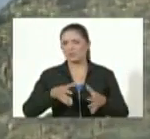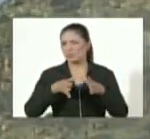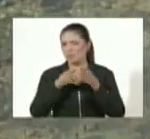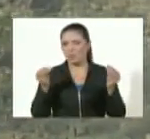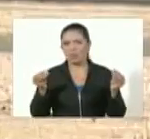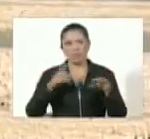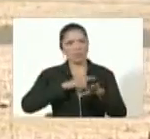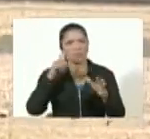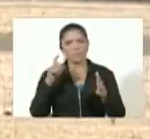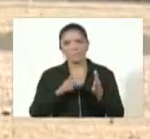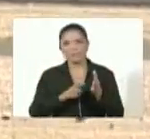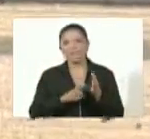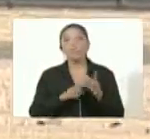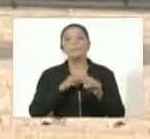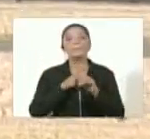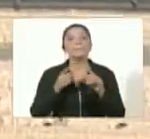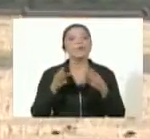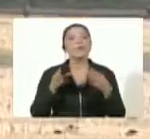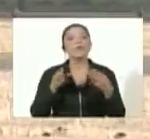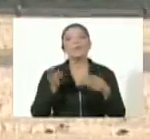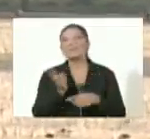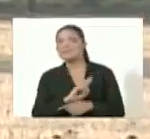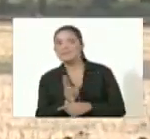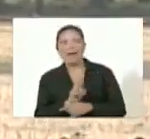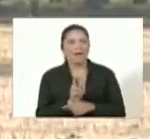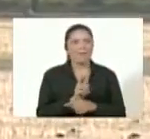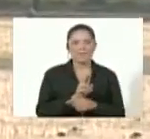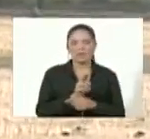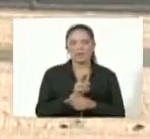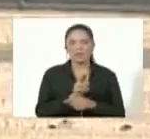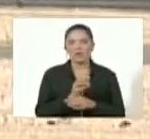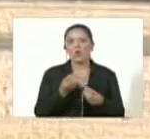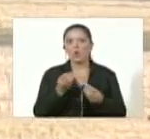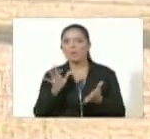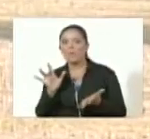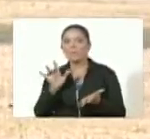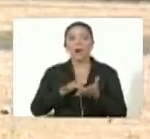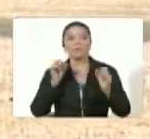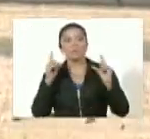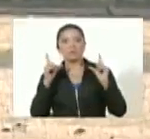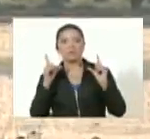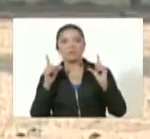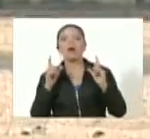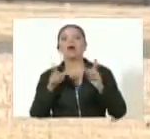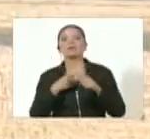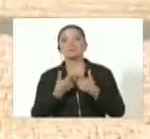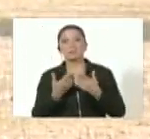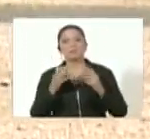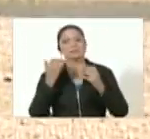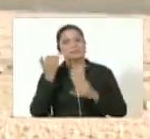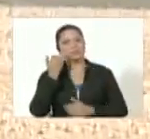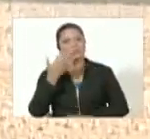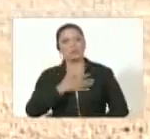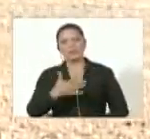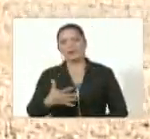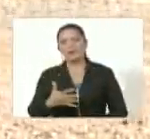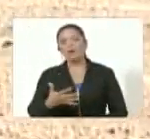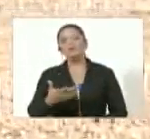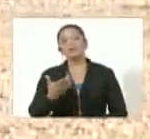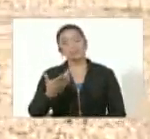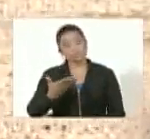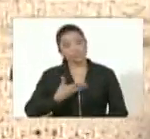de manera flexible, de manera rápida, de manera sorpresiva y con una alta iniciativa, lo que nos